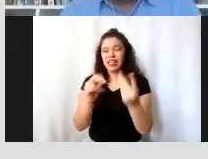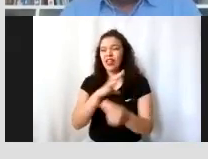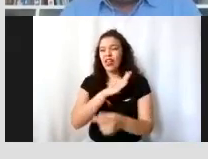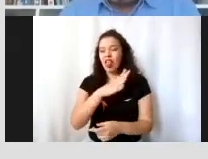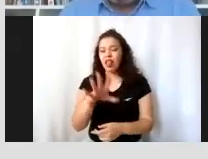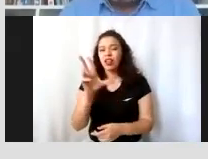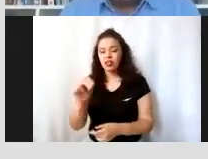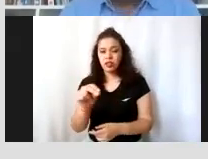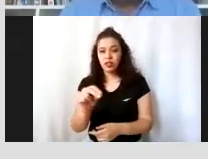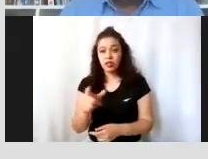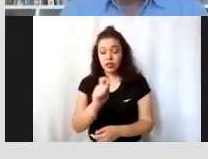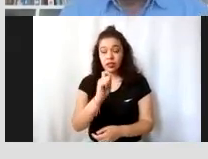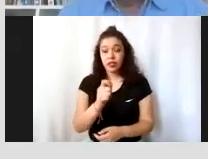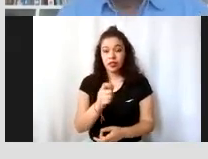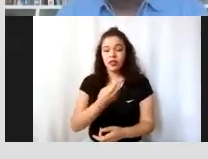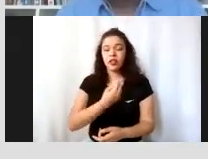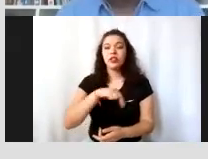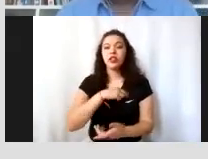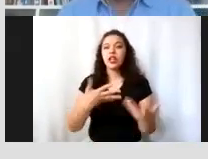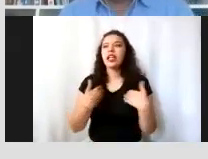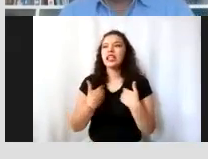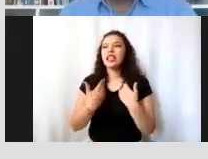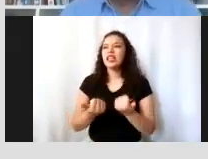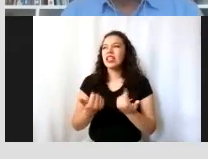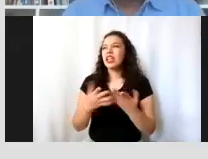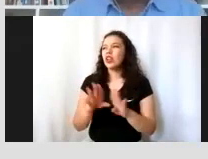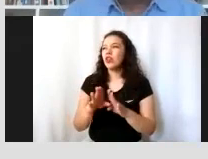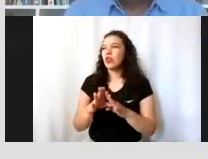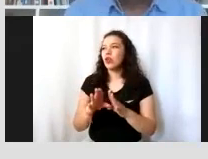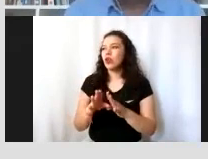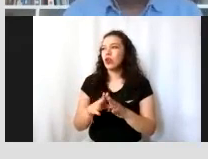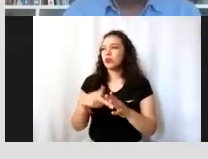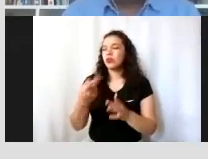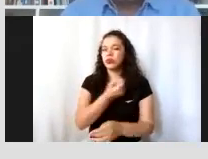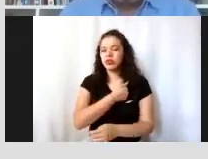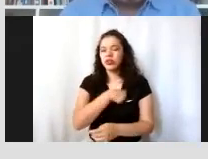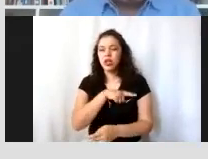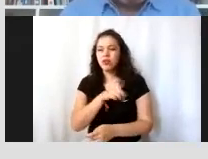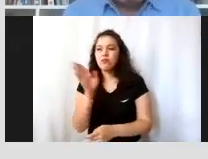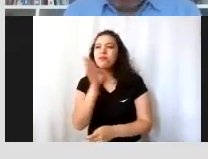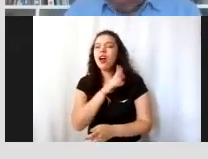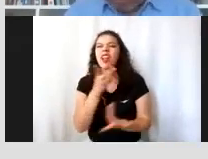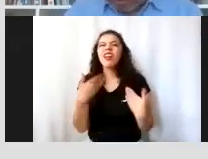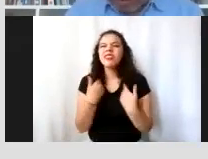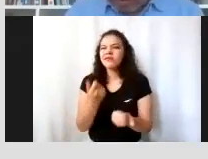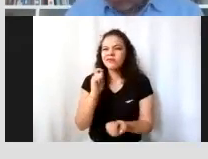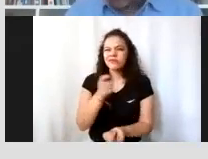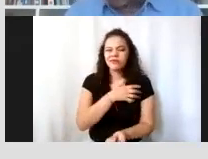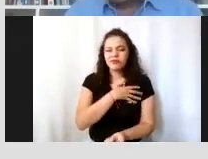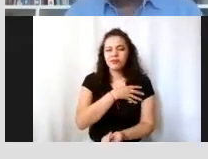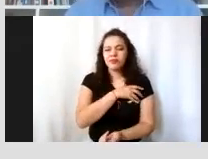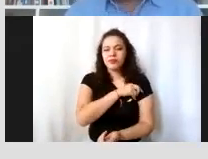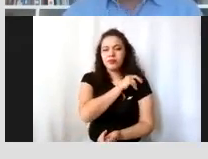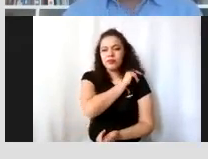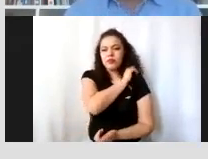es, ¿qué podríamos entender por estado de salud inconveniente? Quizás es un